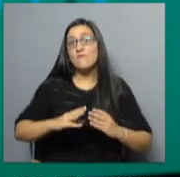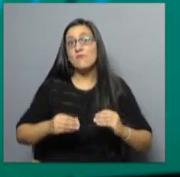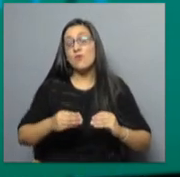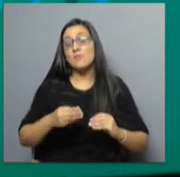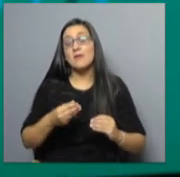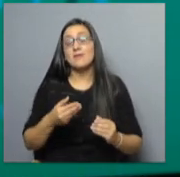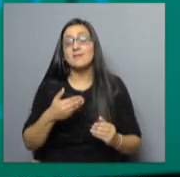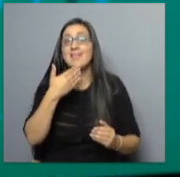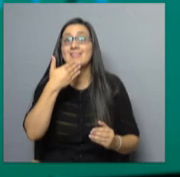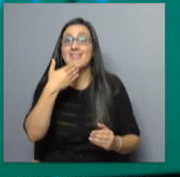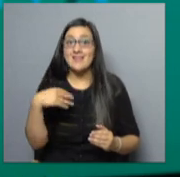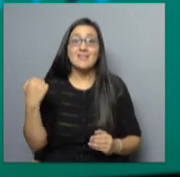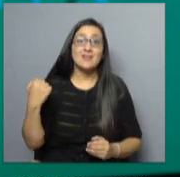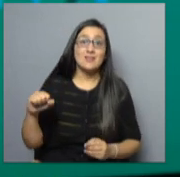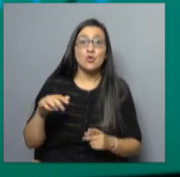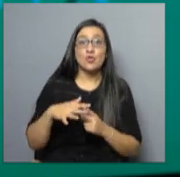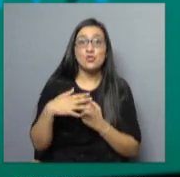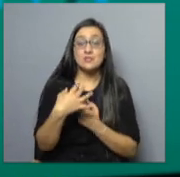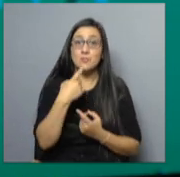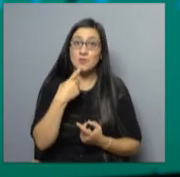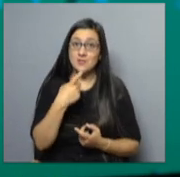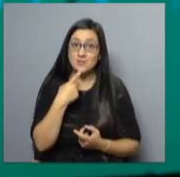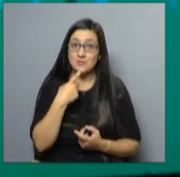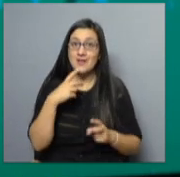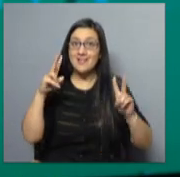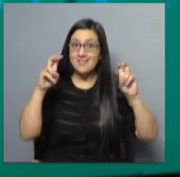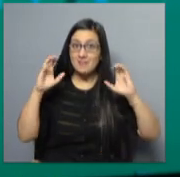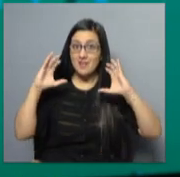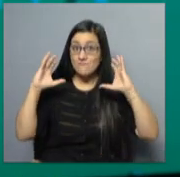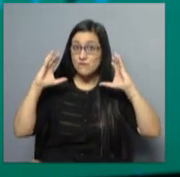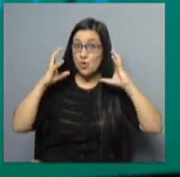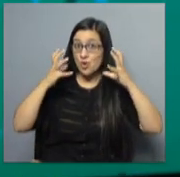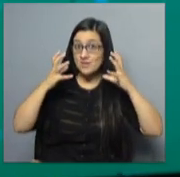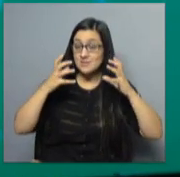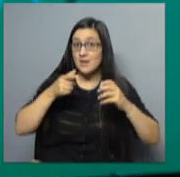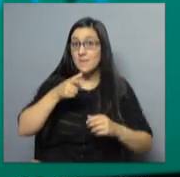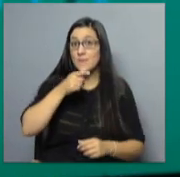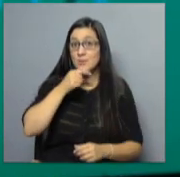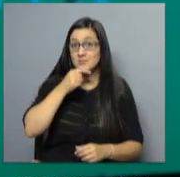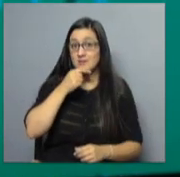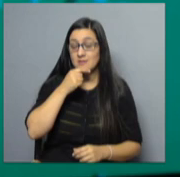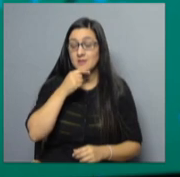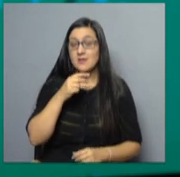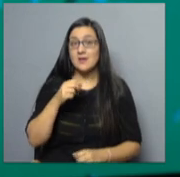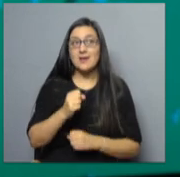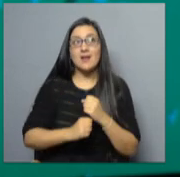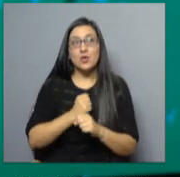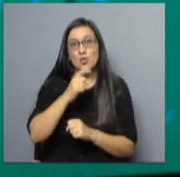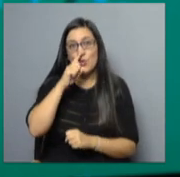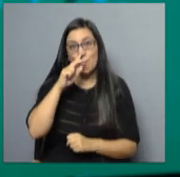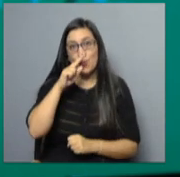del delito a contextos políticos este el tema de la violencia policial de hecho en el año 2016